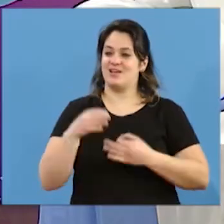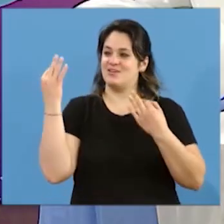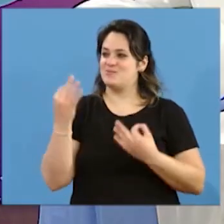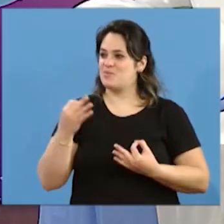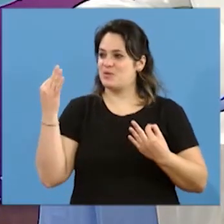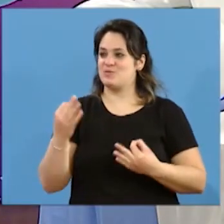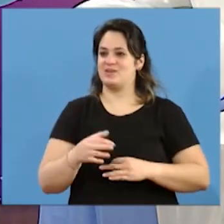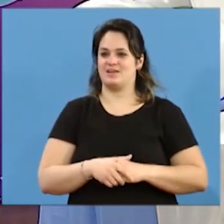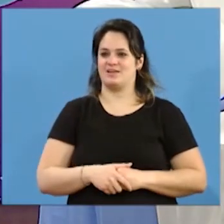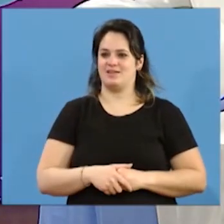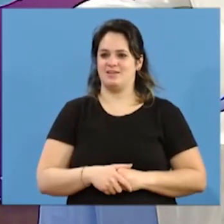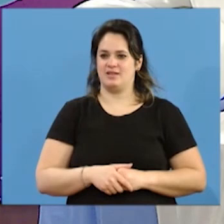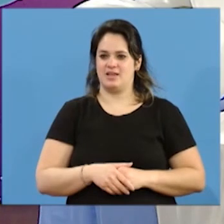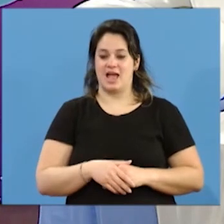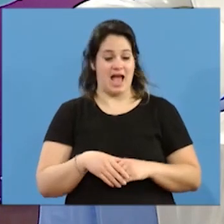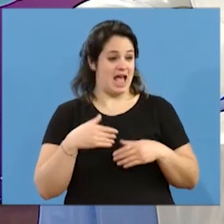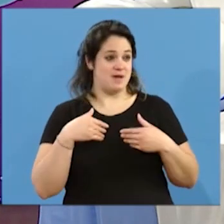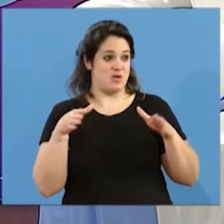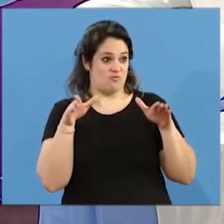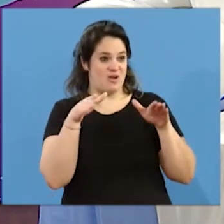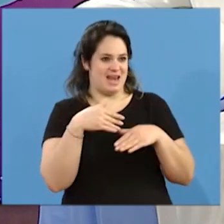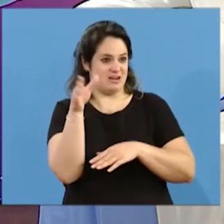Muy bien. Tiene vuelo como yo. Sí,